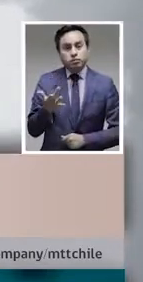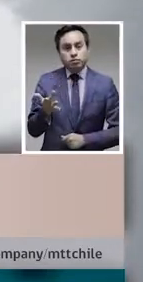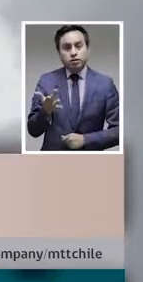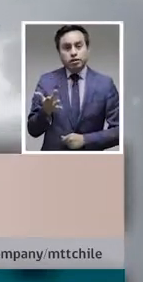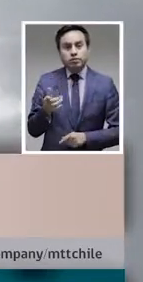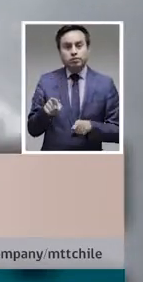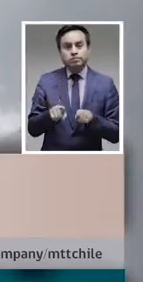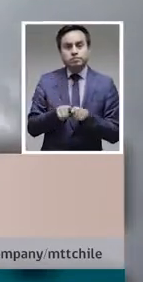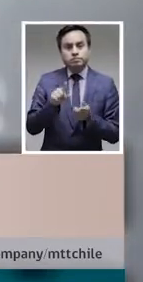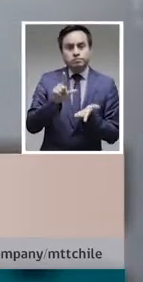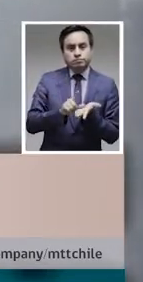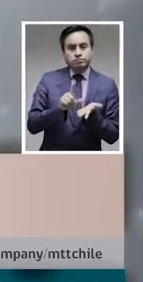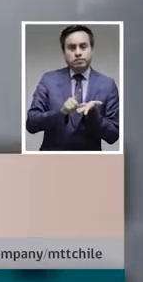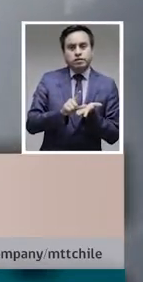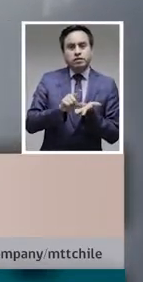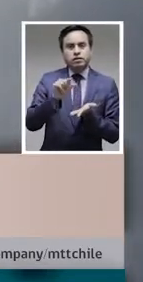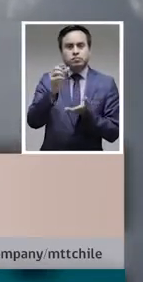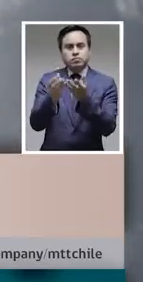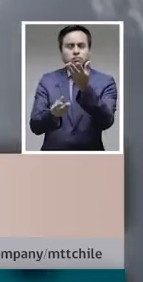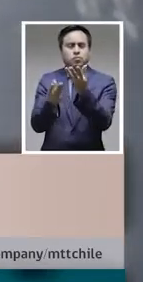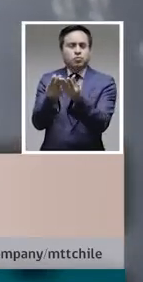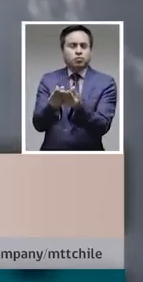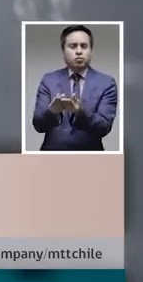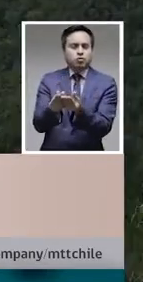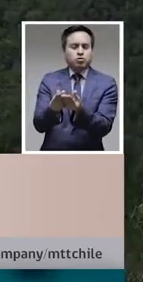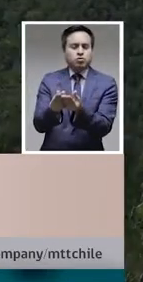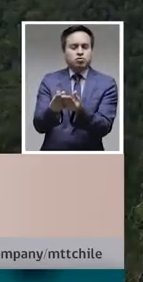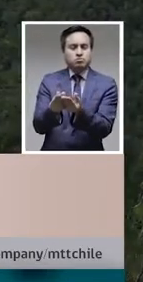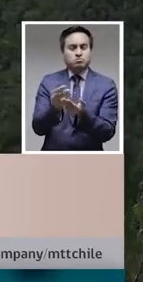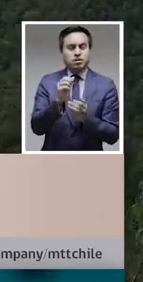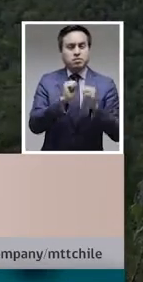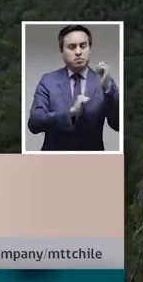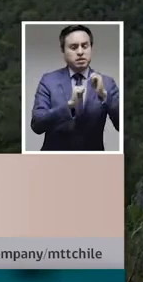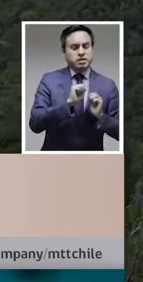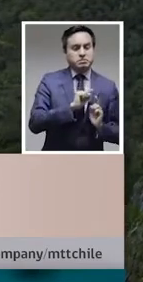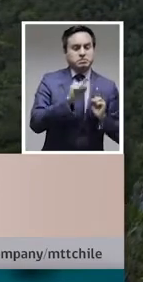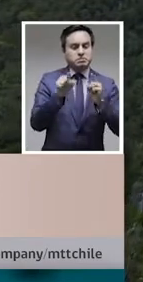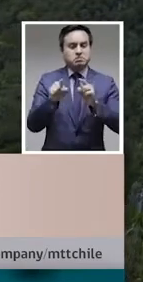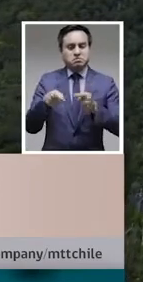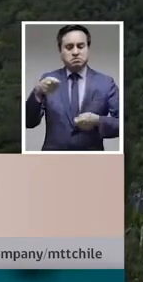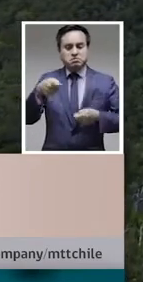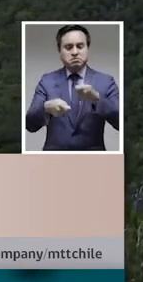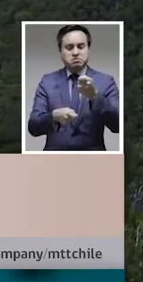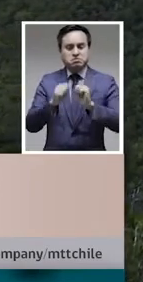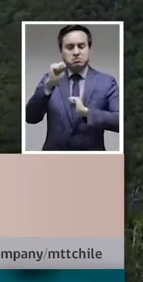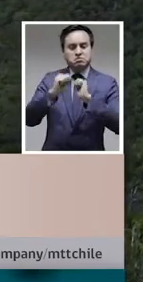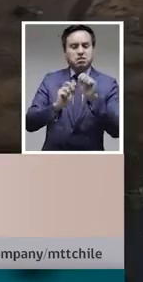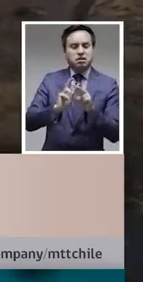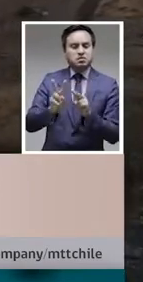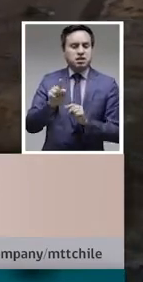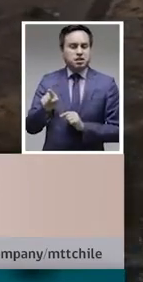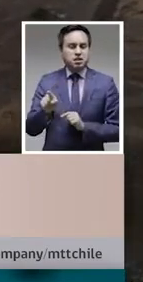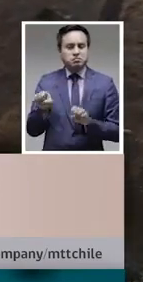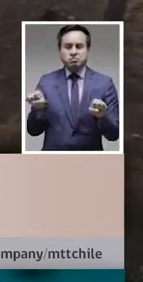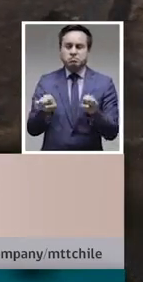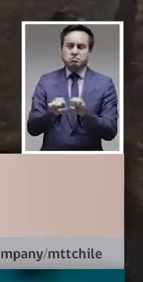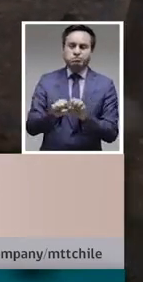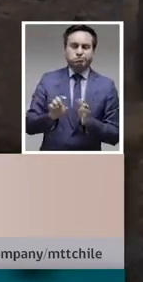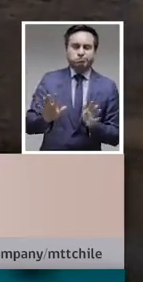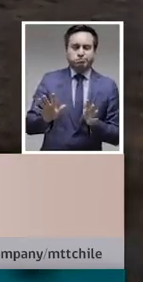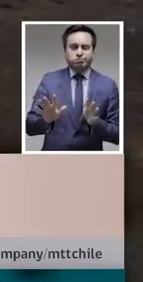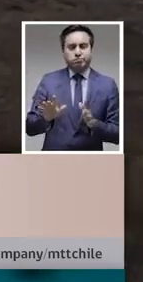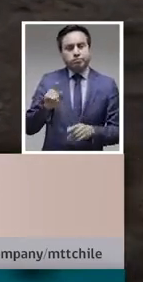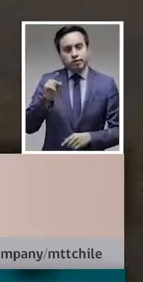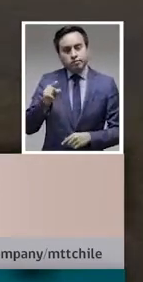son localidades de pocos habitantes donde se hace poco atractivo invertir o poco rentable. Y eso